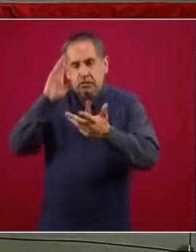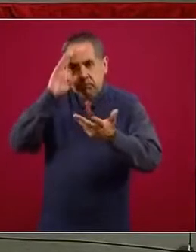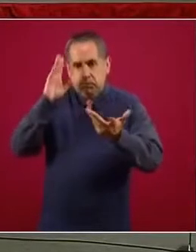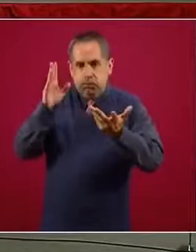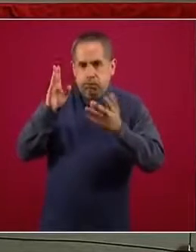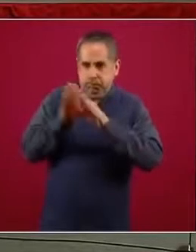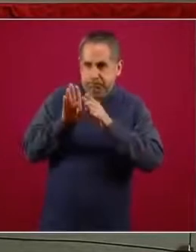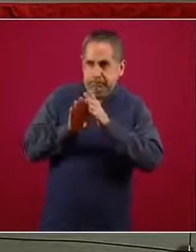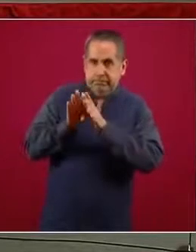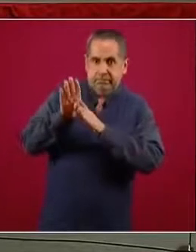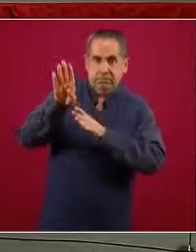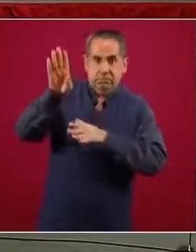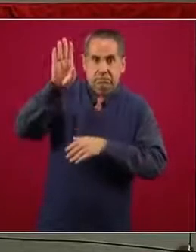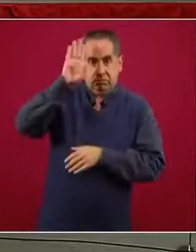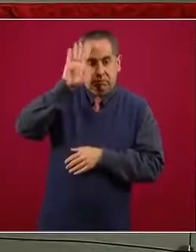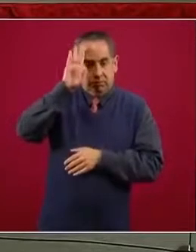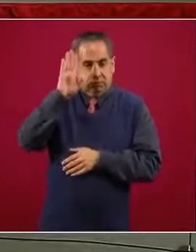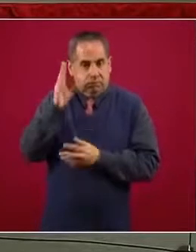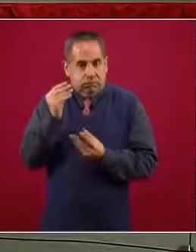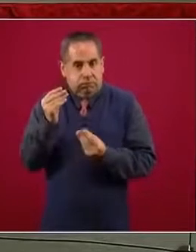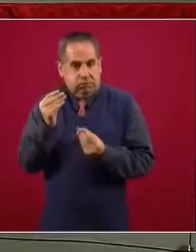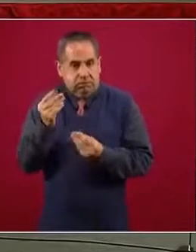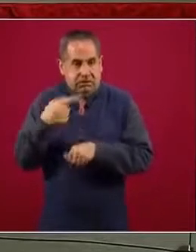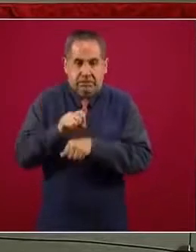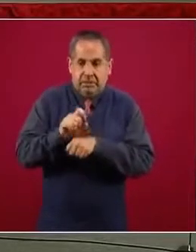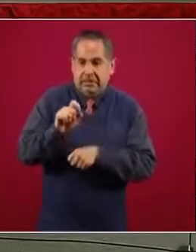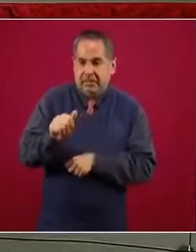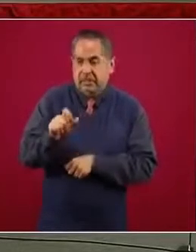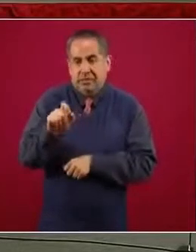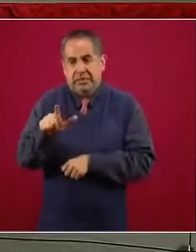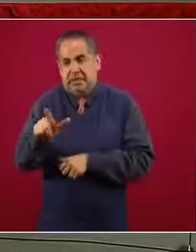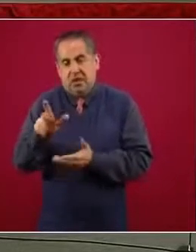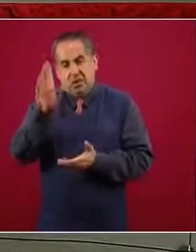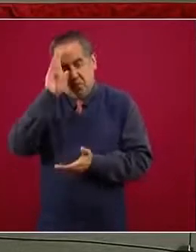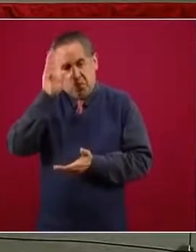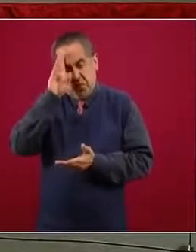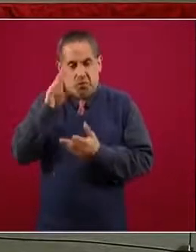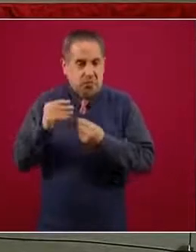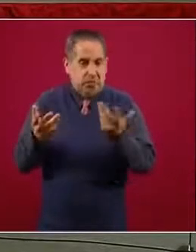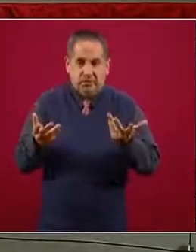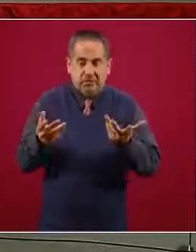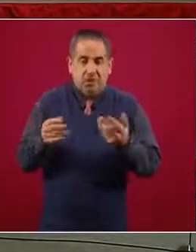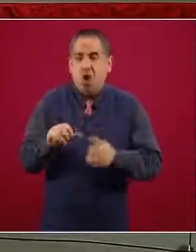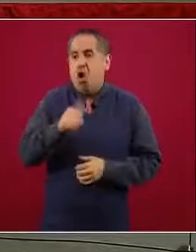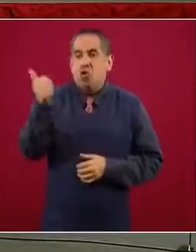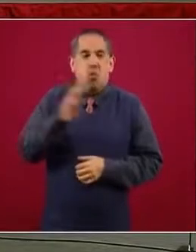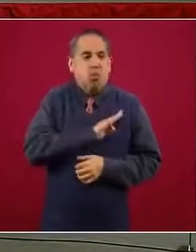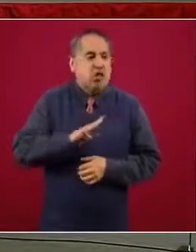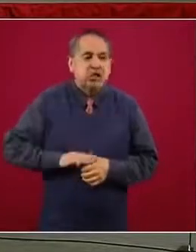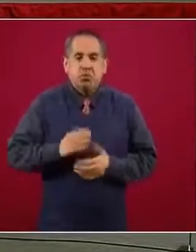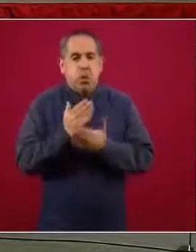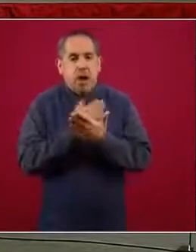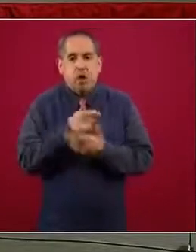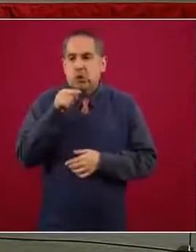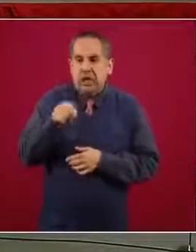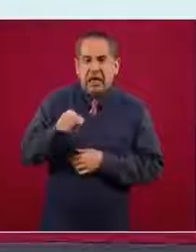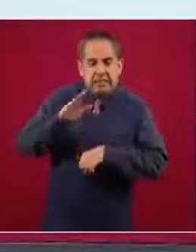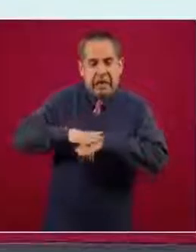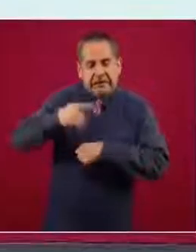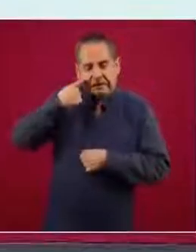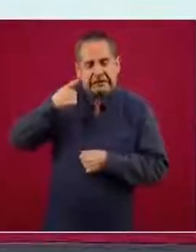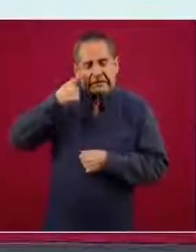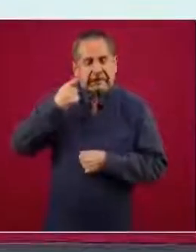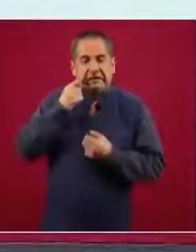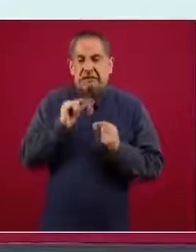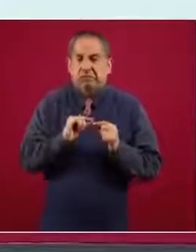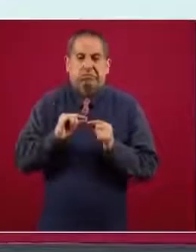podría seguirse todavía incrementando en la 26 o 27 y superar a las de otros municipios por la tendencia que